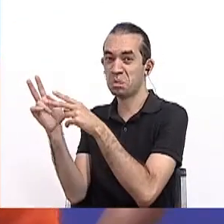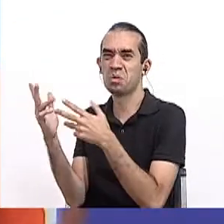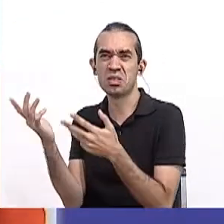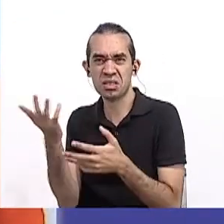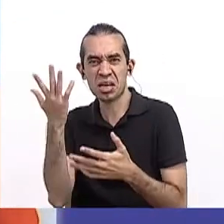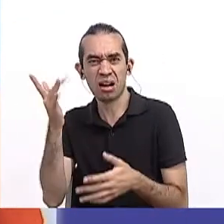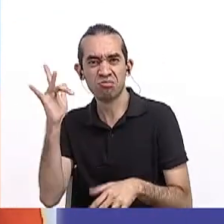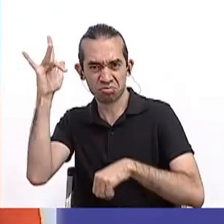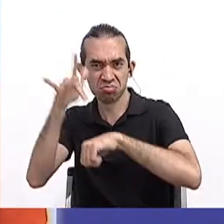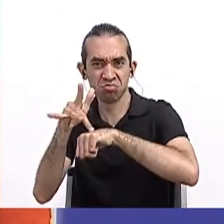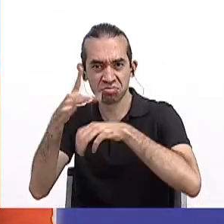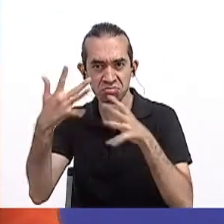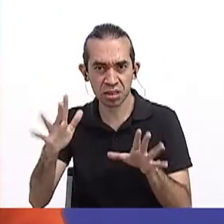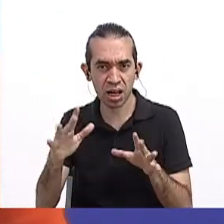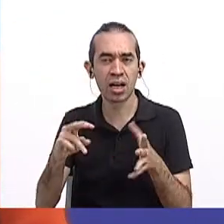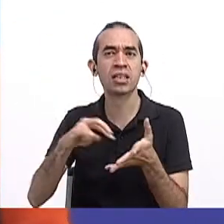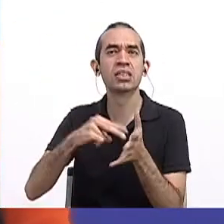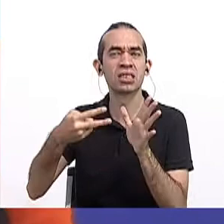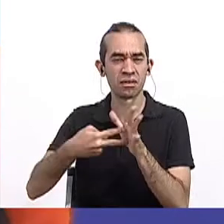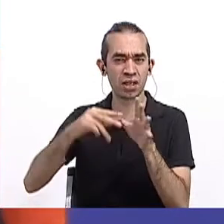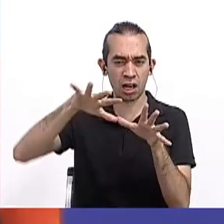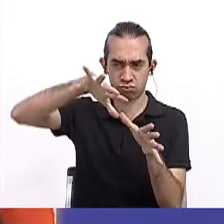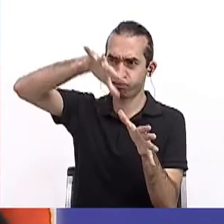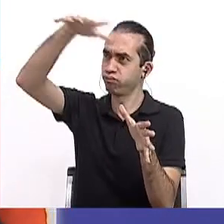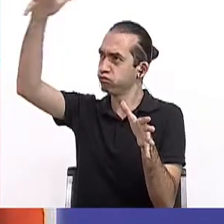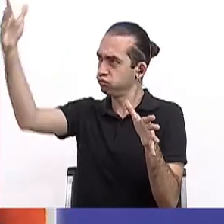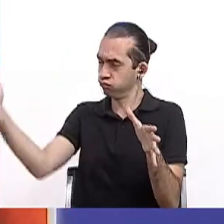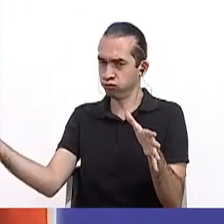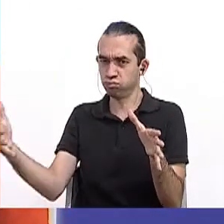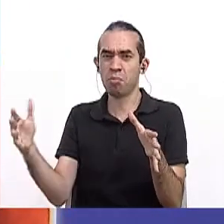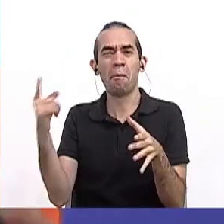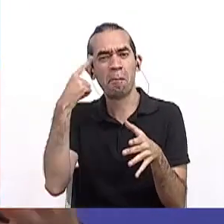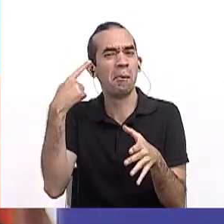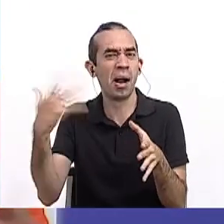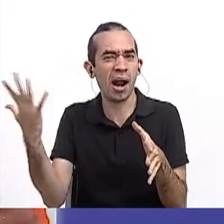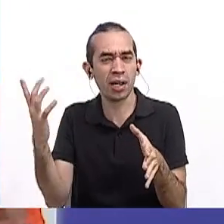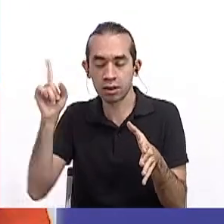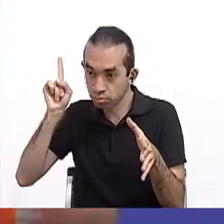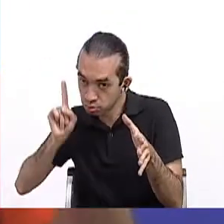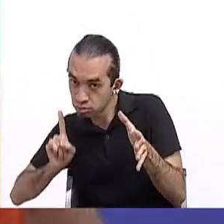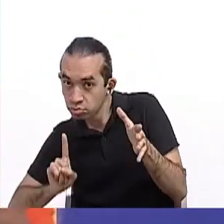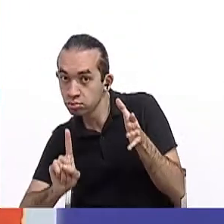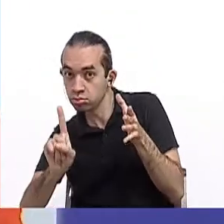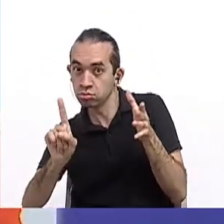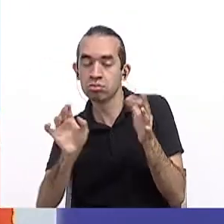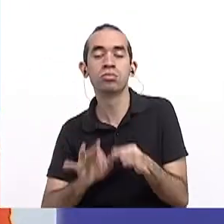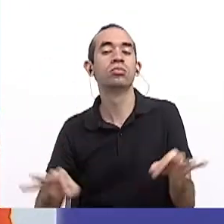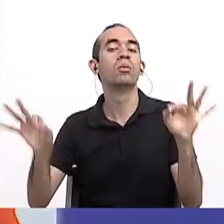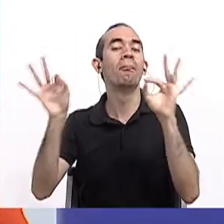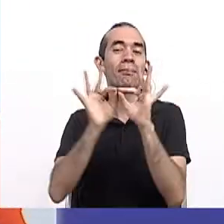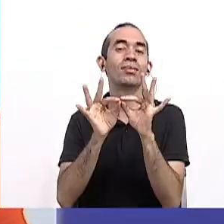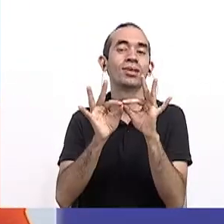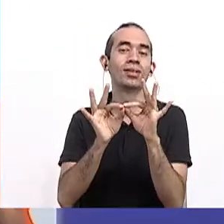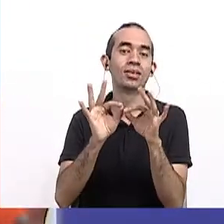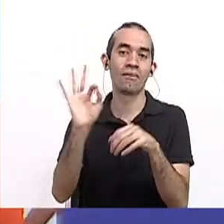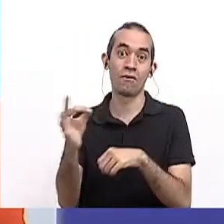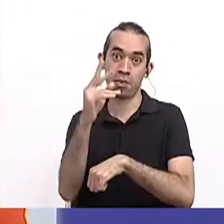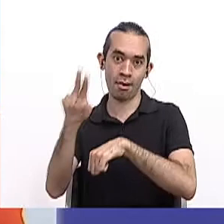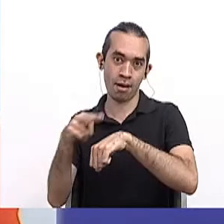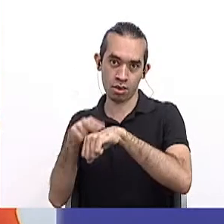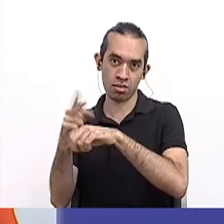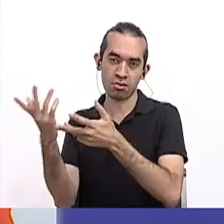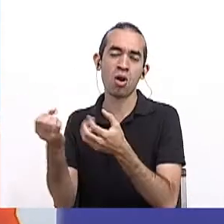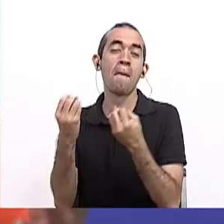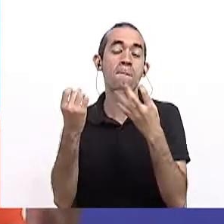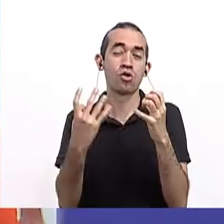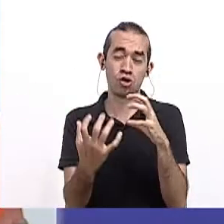función tiene el plástico del invernadero? Bueno, es muy importante y por eso les decía que de forma natural, ya que en exceso